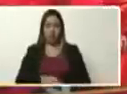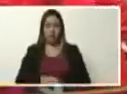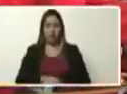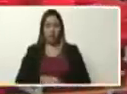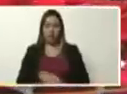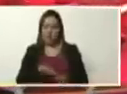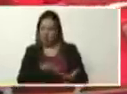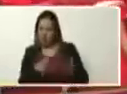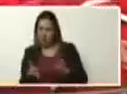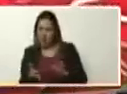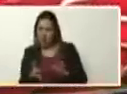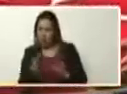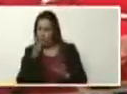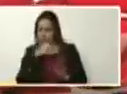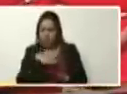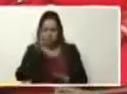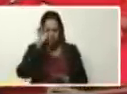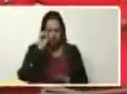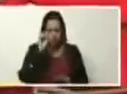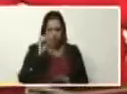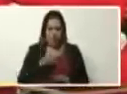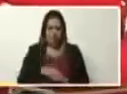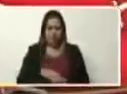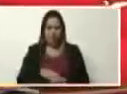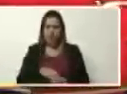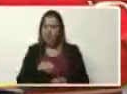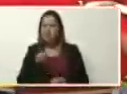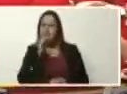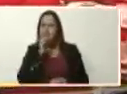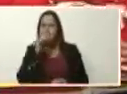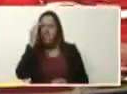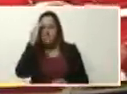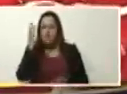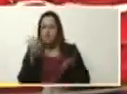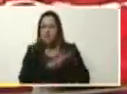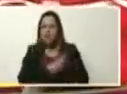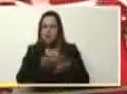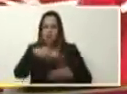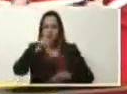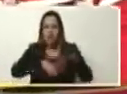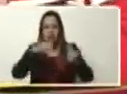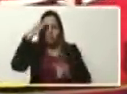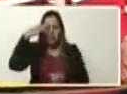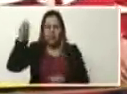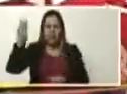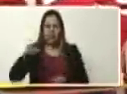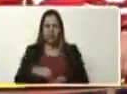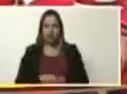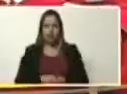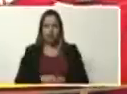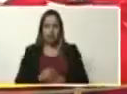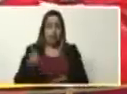Más o menos, no están informados. Levanten la mano el que no esté informado del documento que se firmó en México.